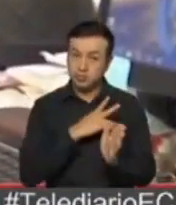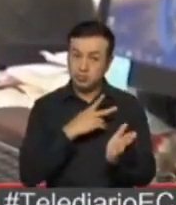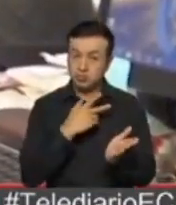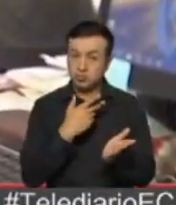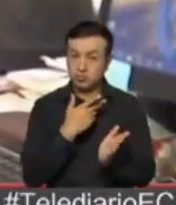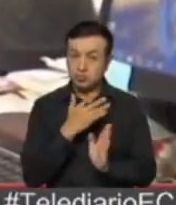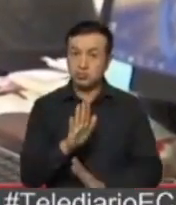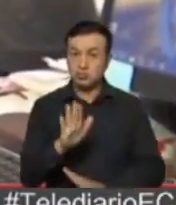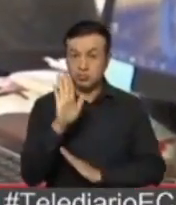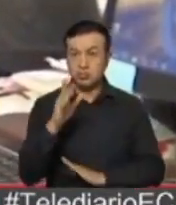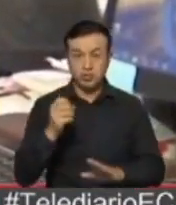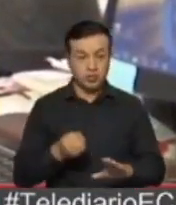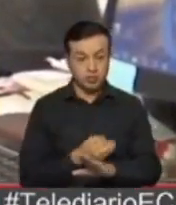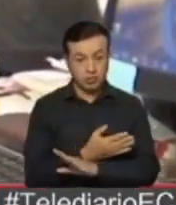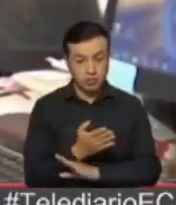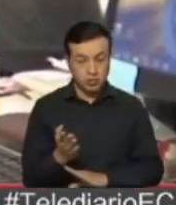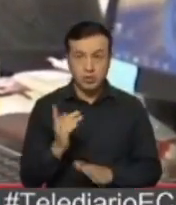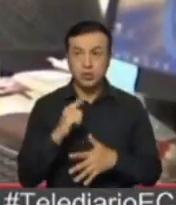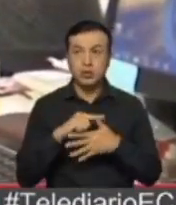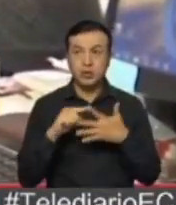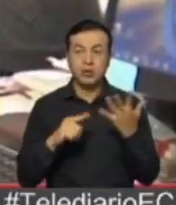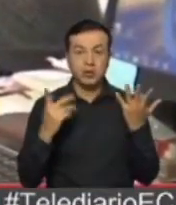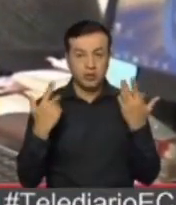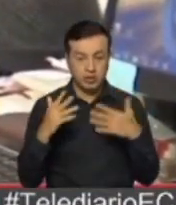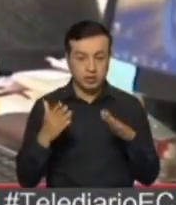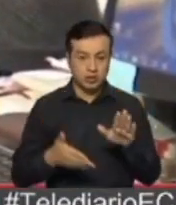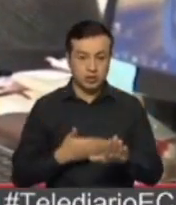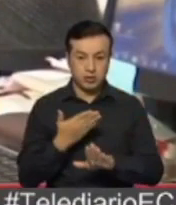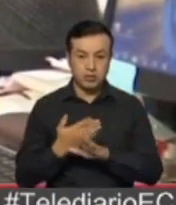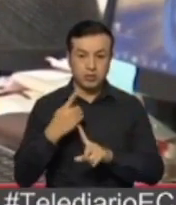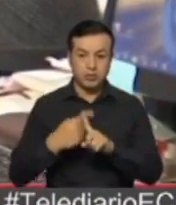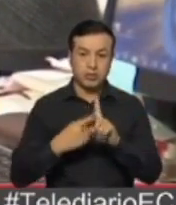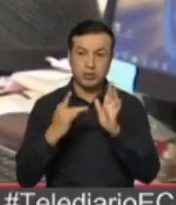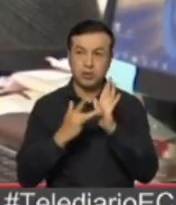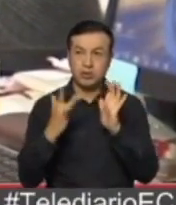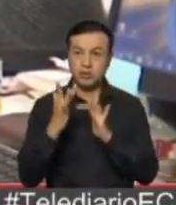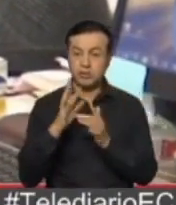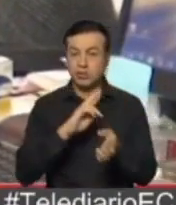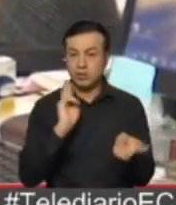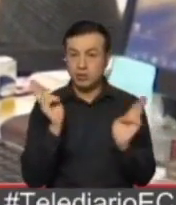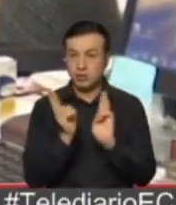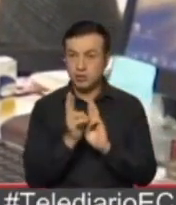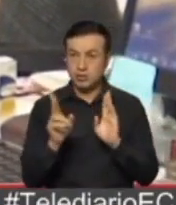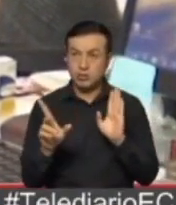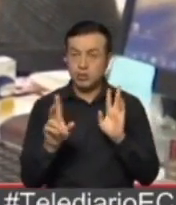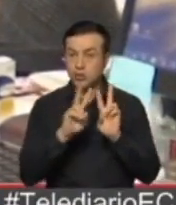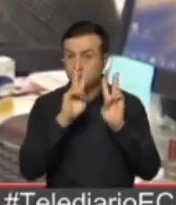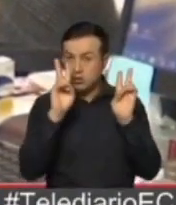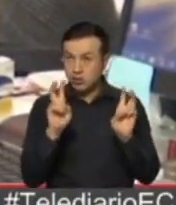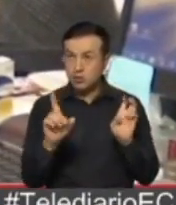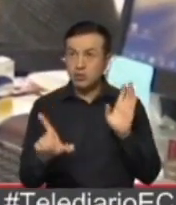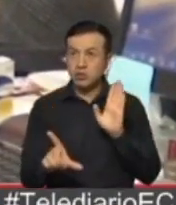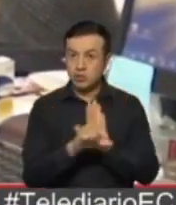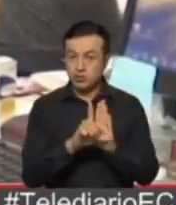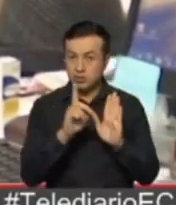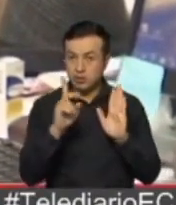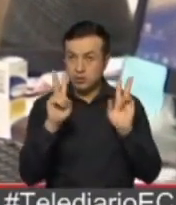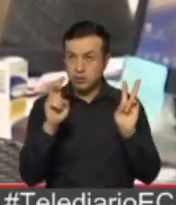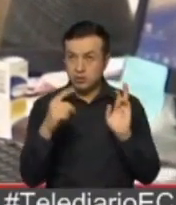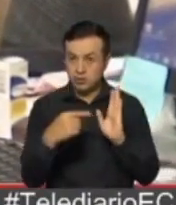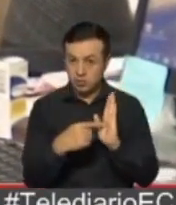recomendaciones están ya enviar hasta el mes de abril las reformas al código tributario